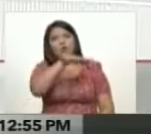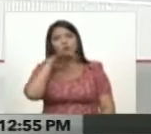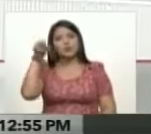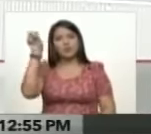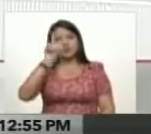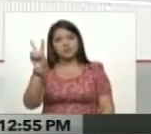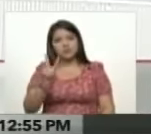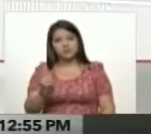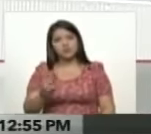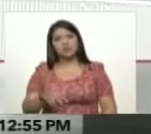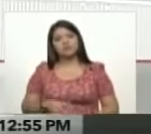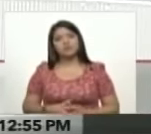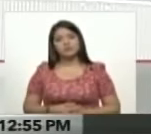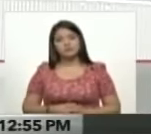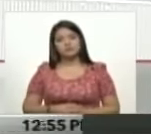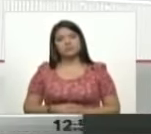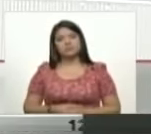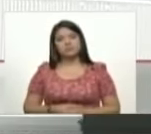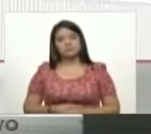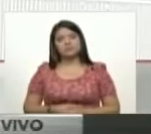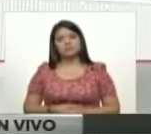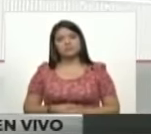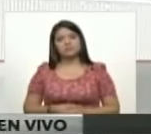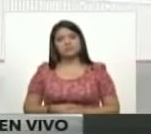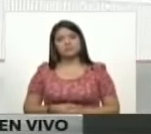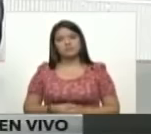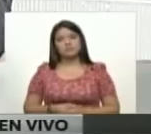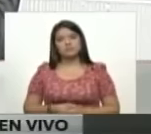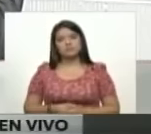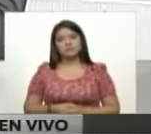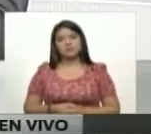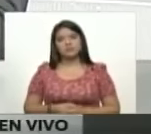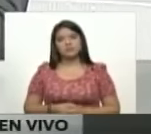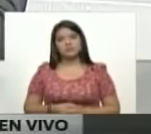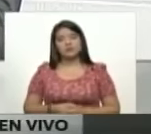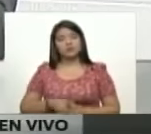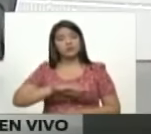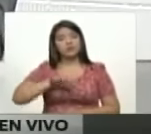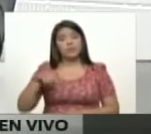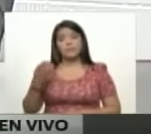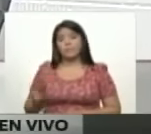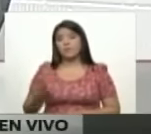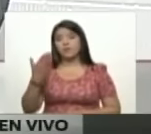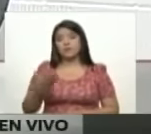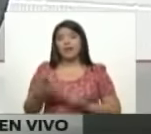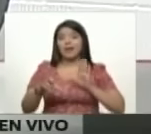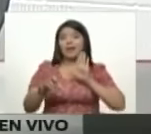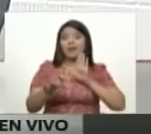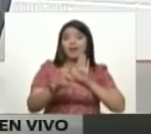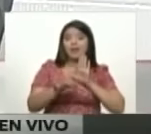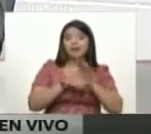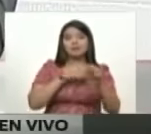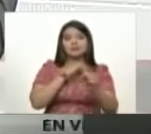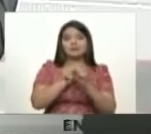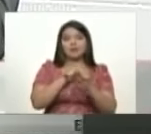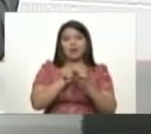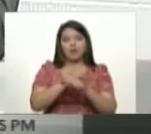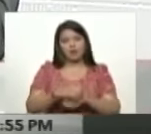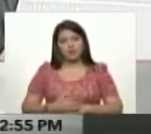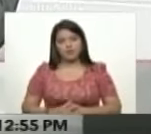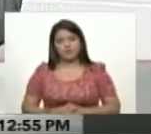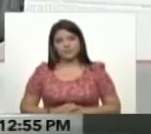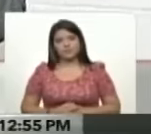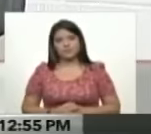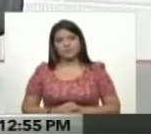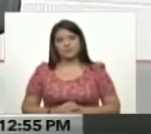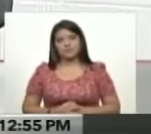venezolano, como somos, cito y solo por lo más importante, la Ley Orgánica del Trabajo,